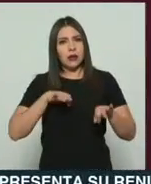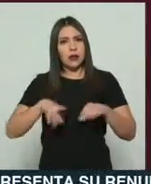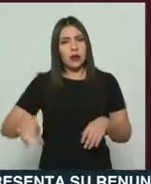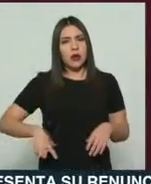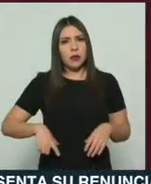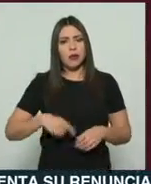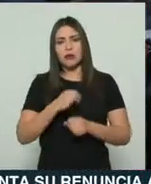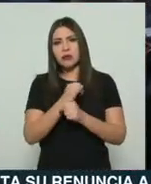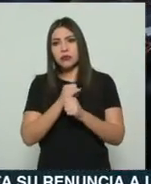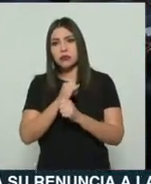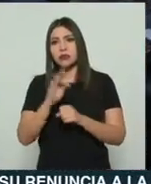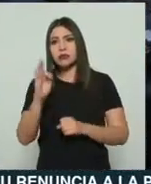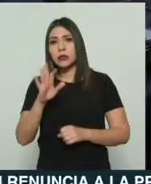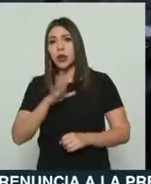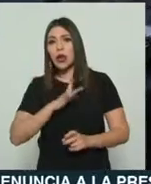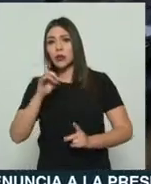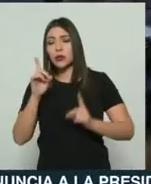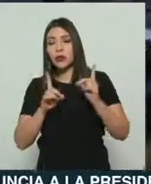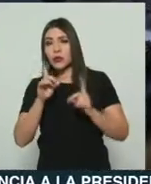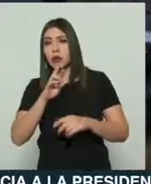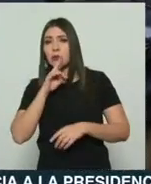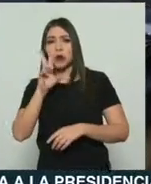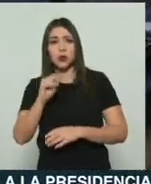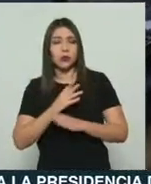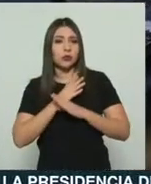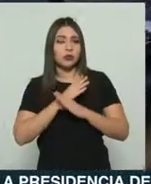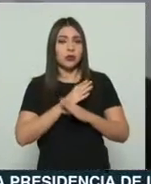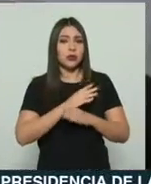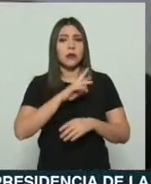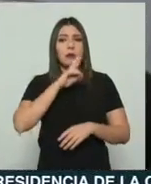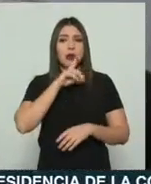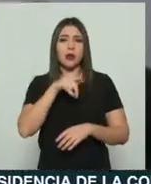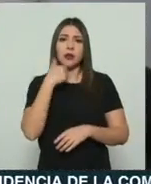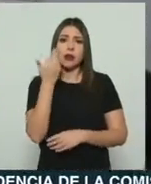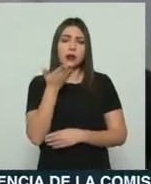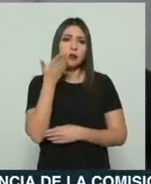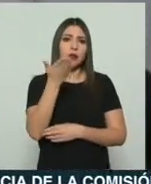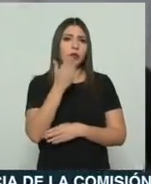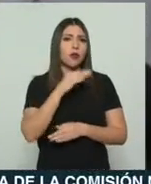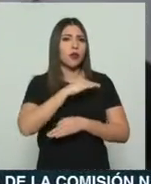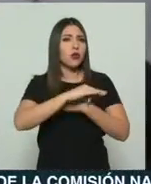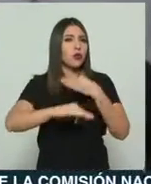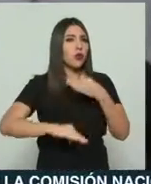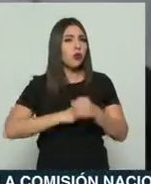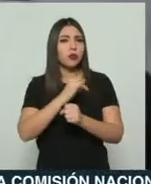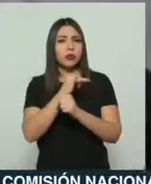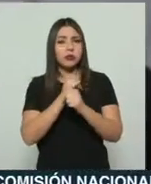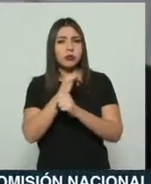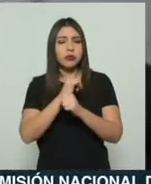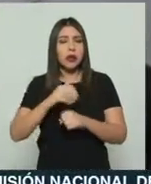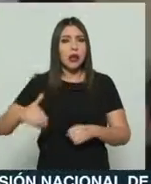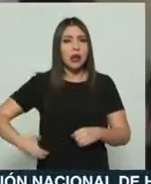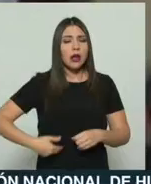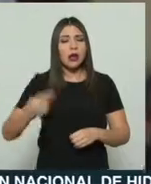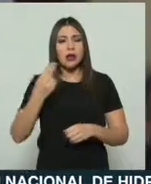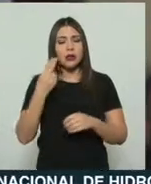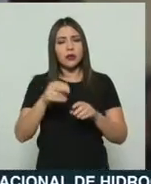para evitar cualquier sospecha pedirá que en el marco de lo legal se haga pública toda la investigación del accidente